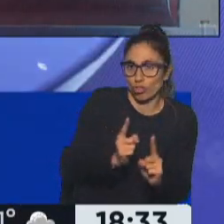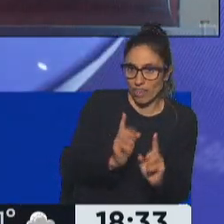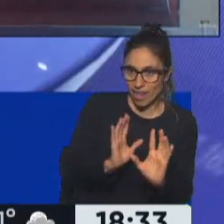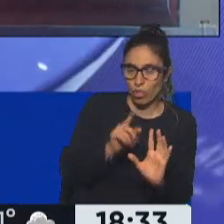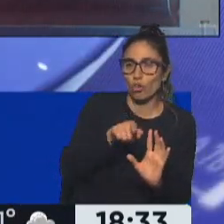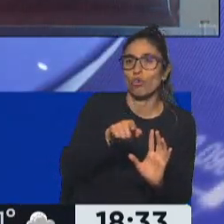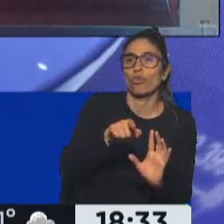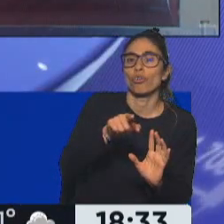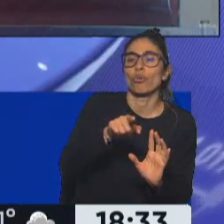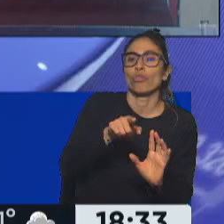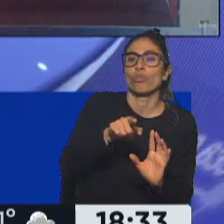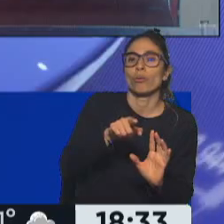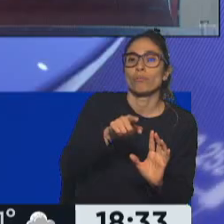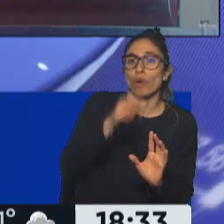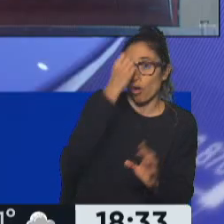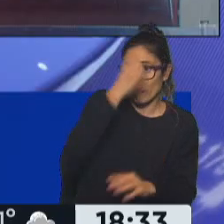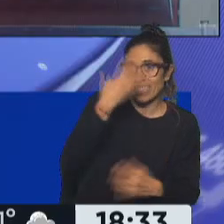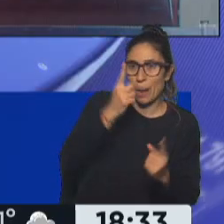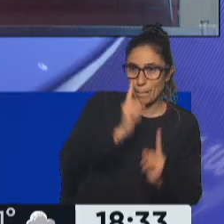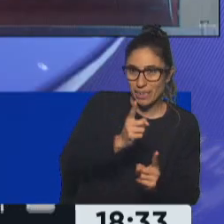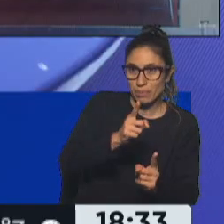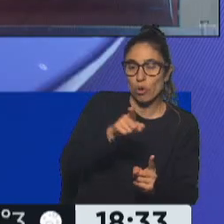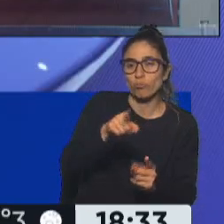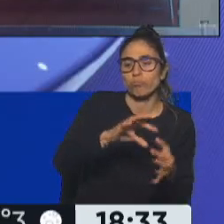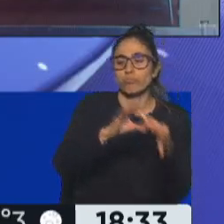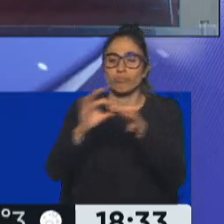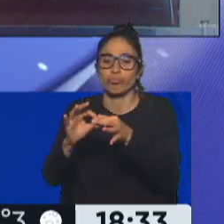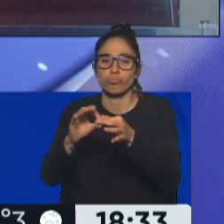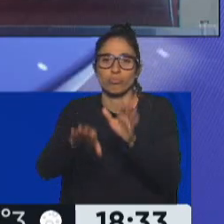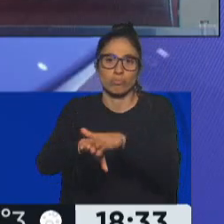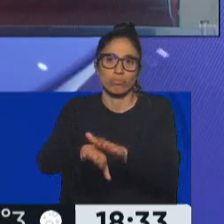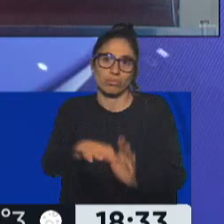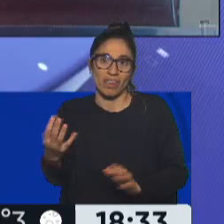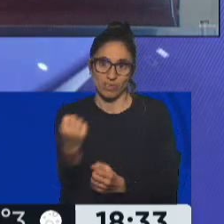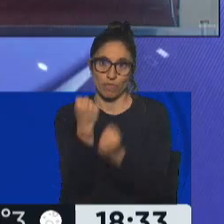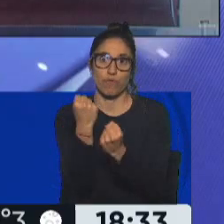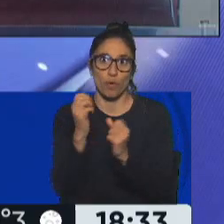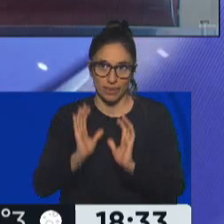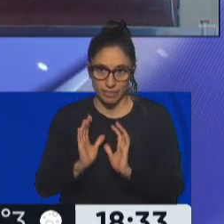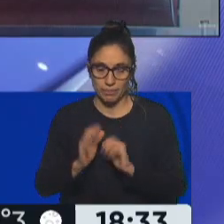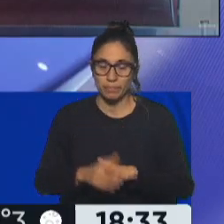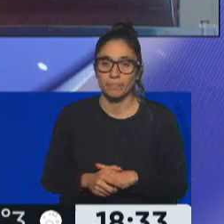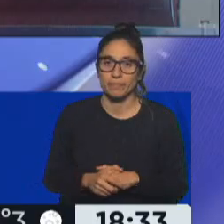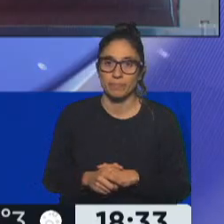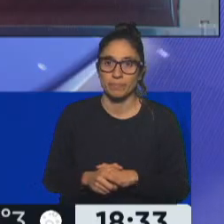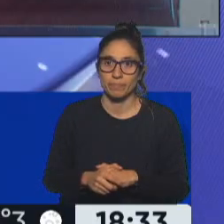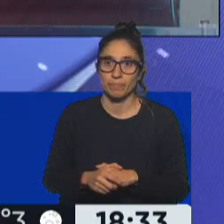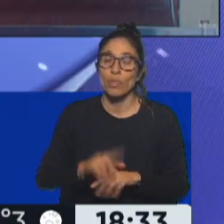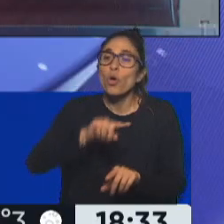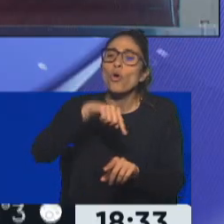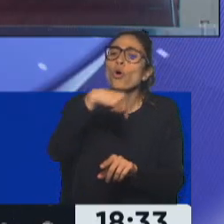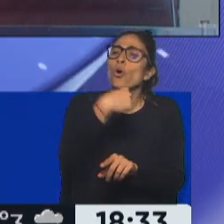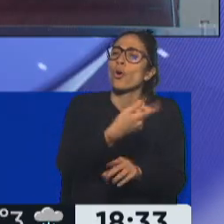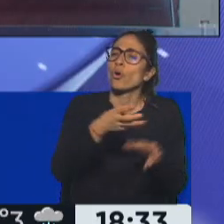Aparte, digamos, hay una cuarta fuerza en juego que es la más perjudicada, que son los republicanos, digamos, que